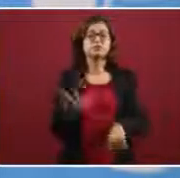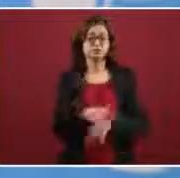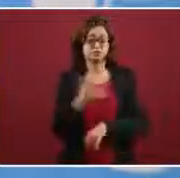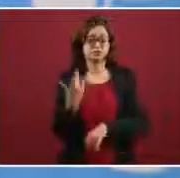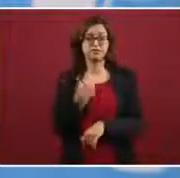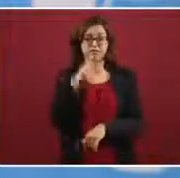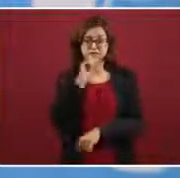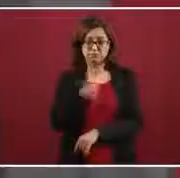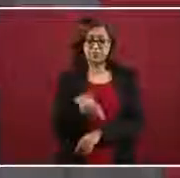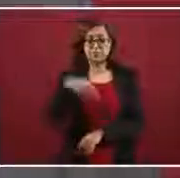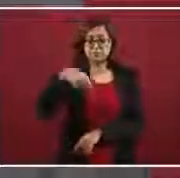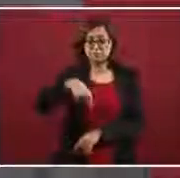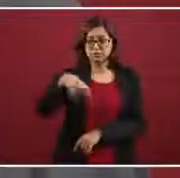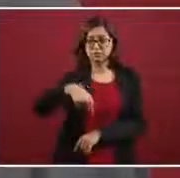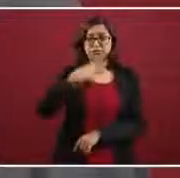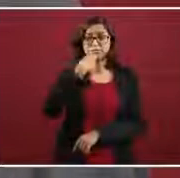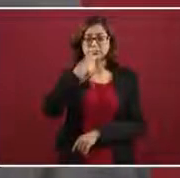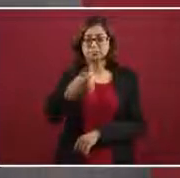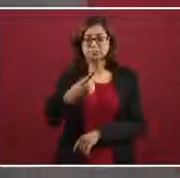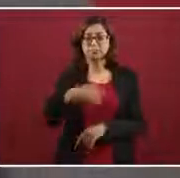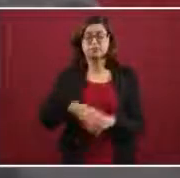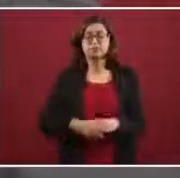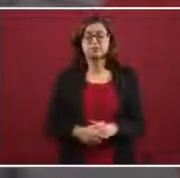se mencionó,